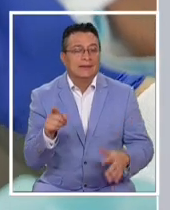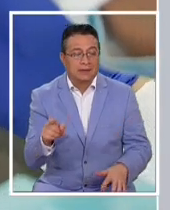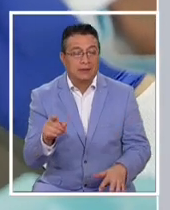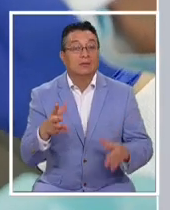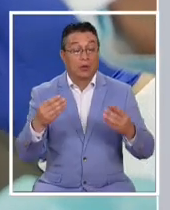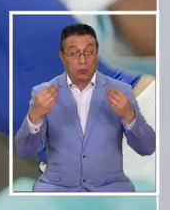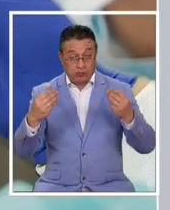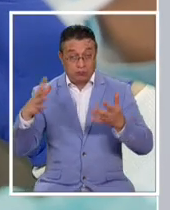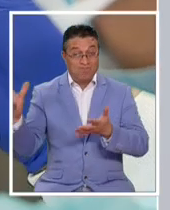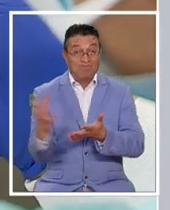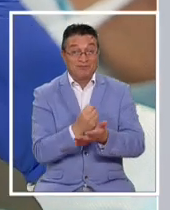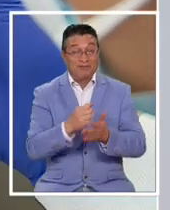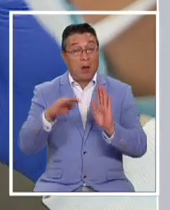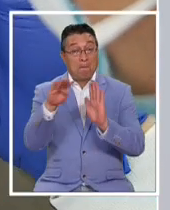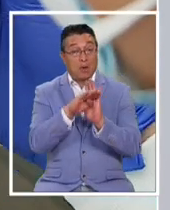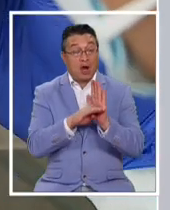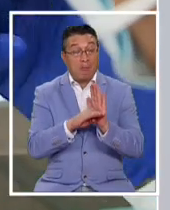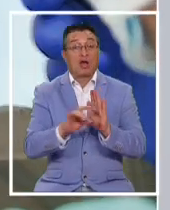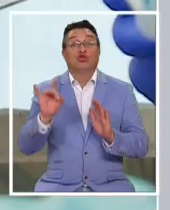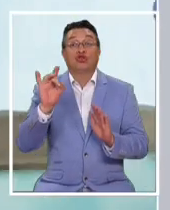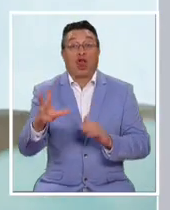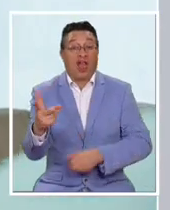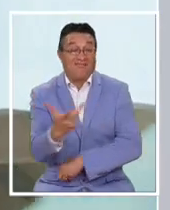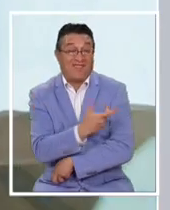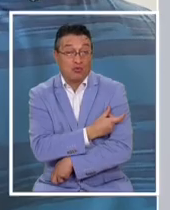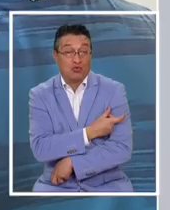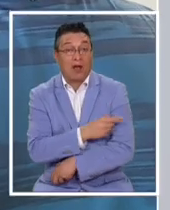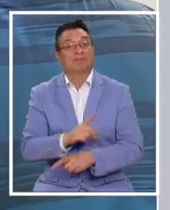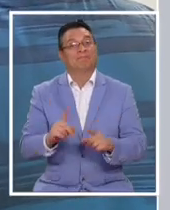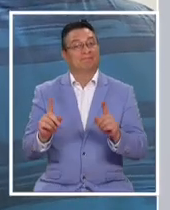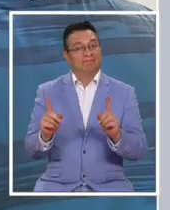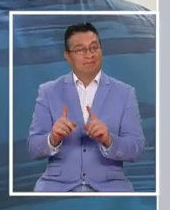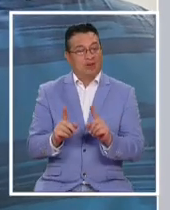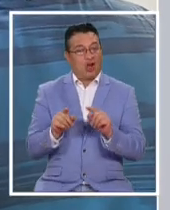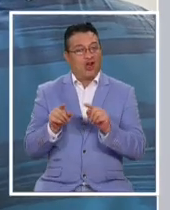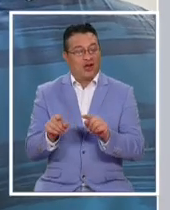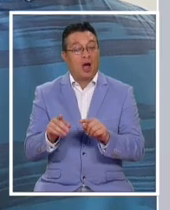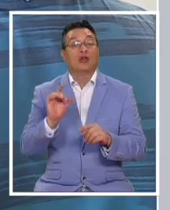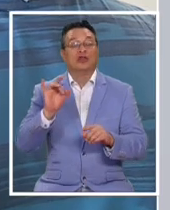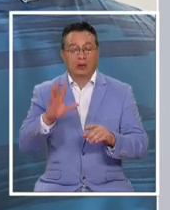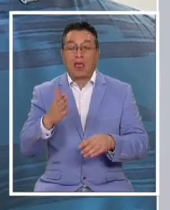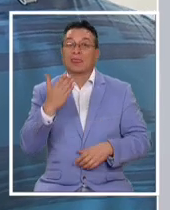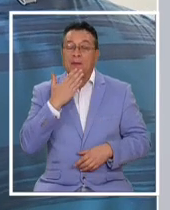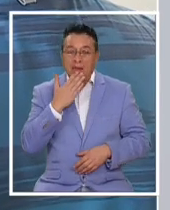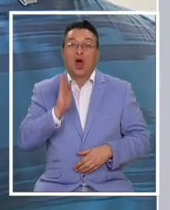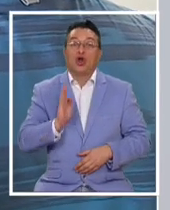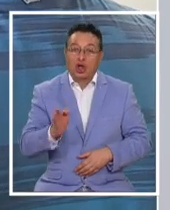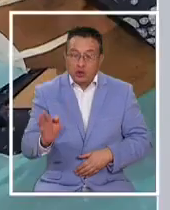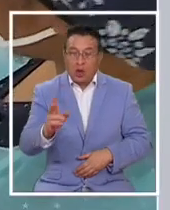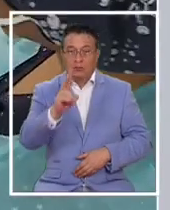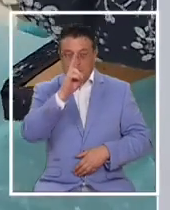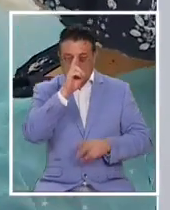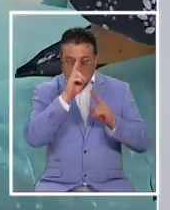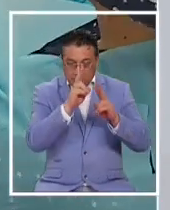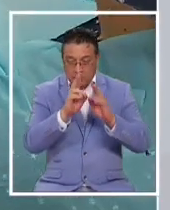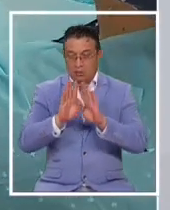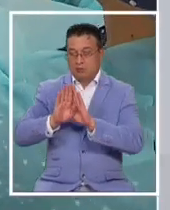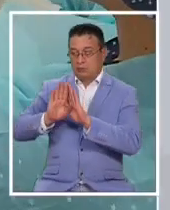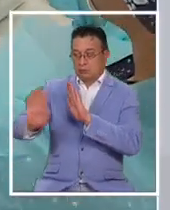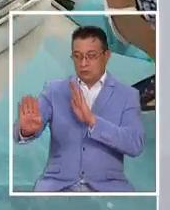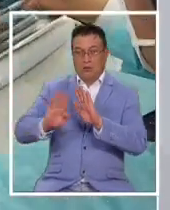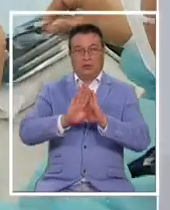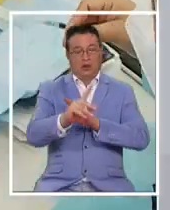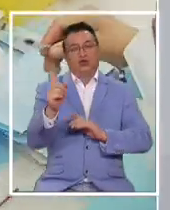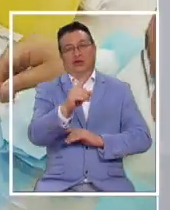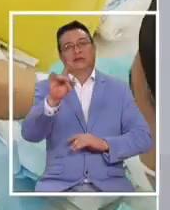probablemente el éxito del programa depende no solo de la vacuna, sino que también de que mantengamos y respetemos las medidas de salud pública que